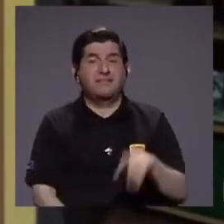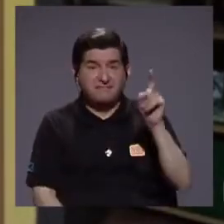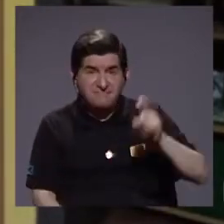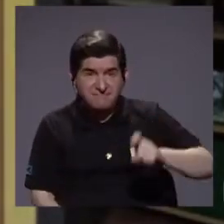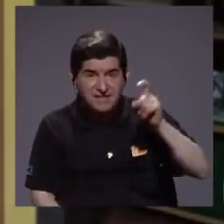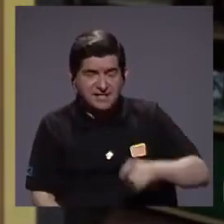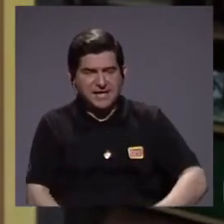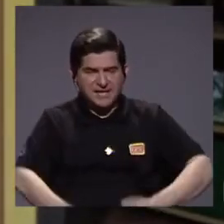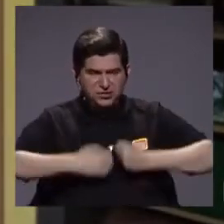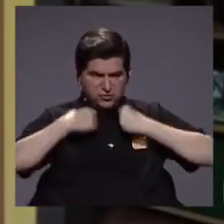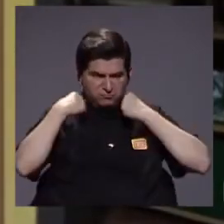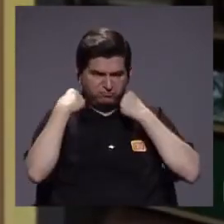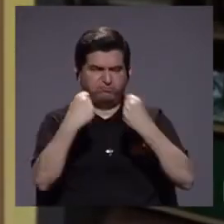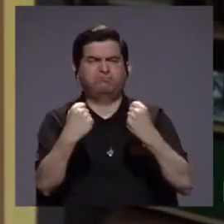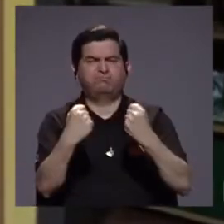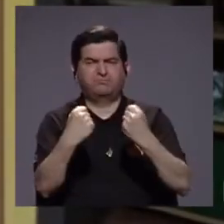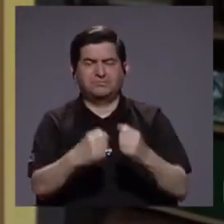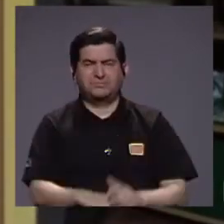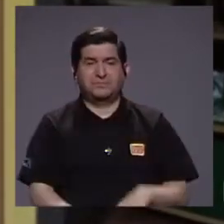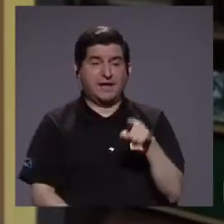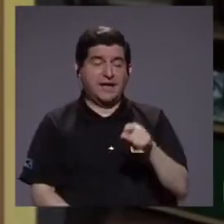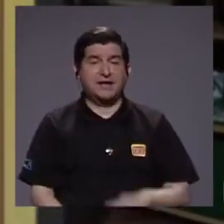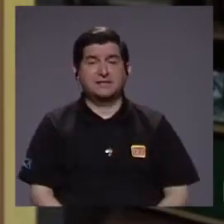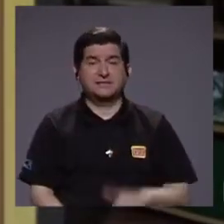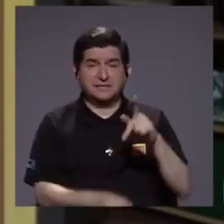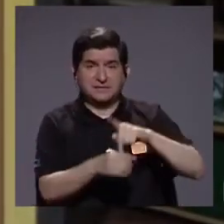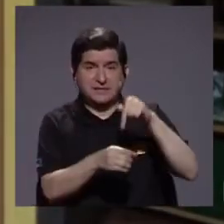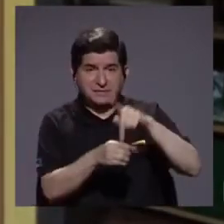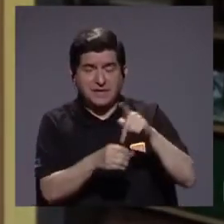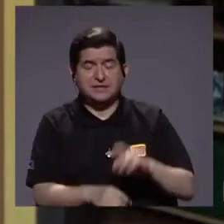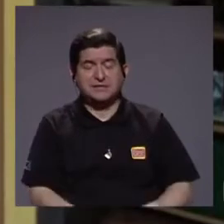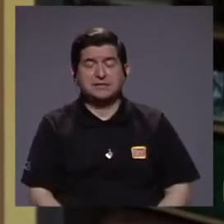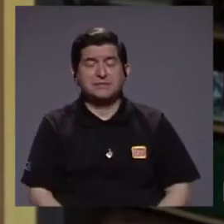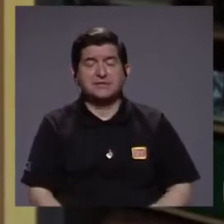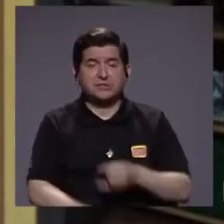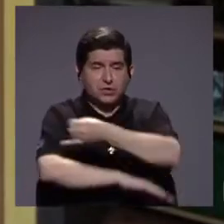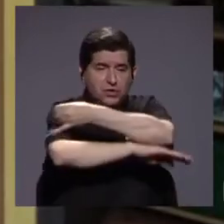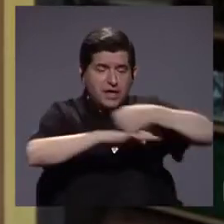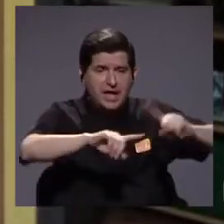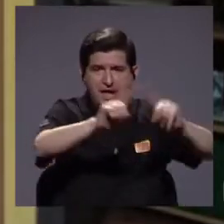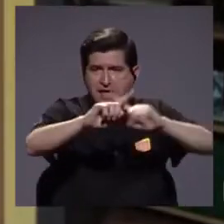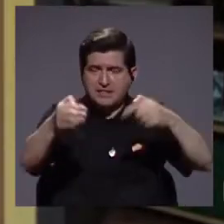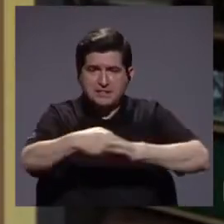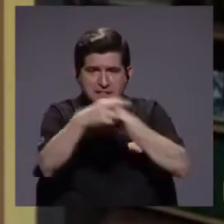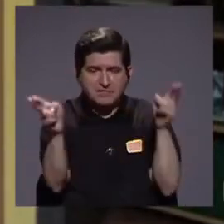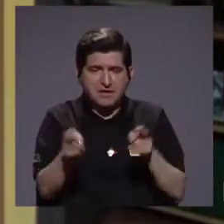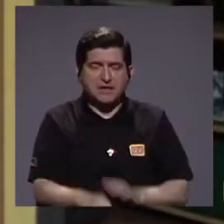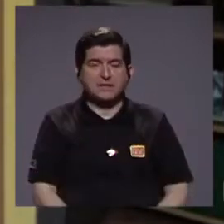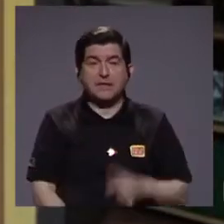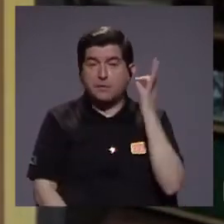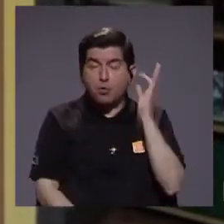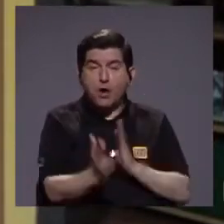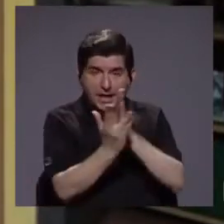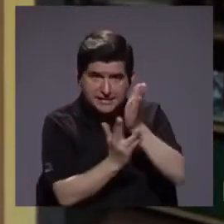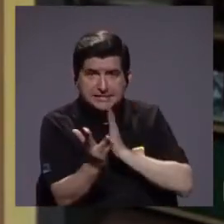de fortalecer esa presencia de las ingenierías en las regiones. El acceso a las mujeres,